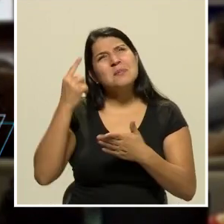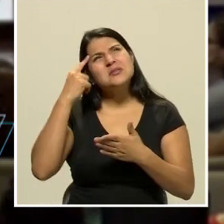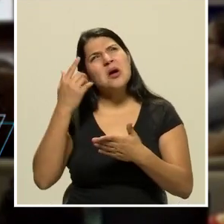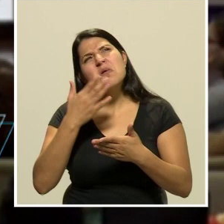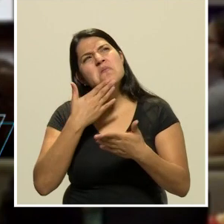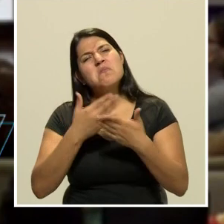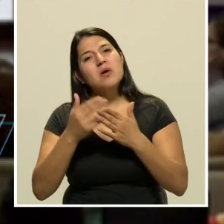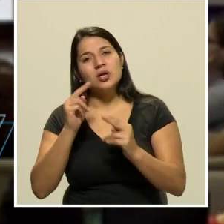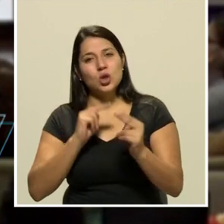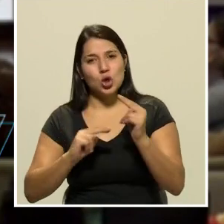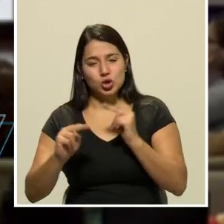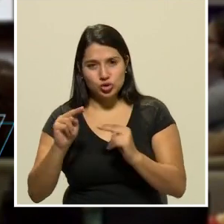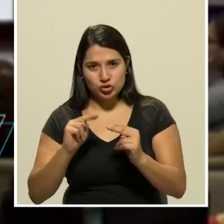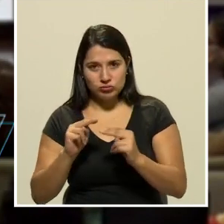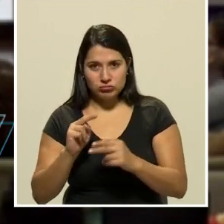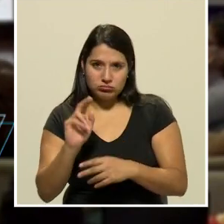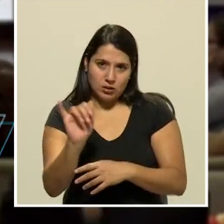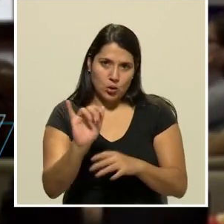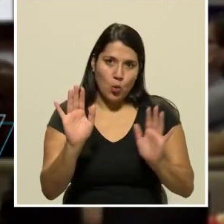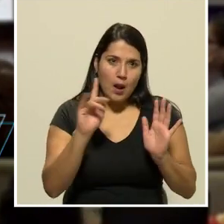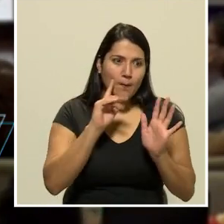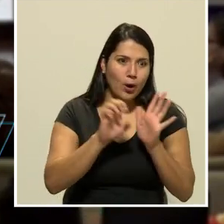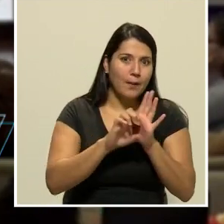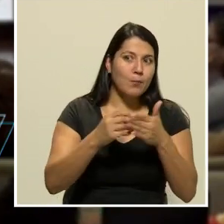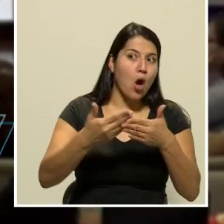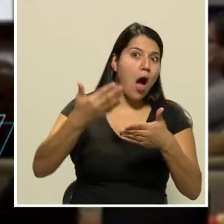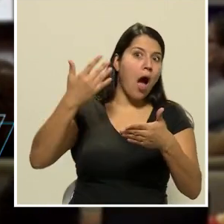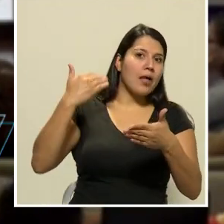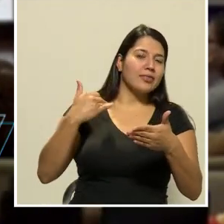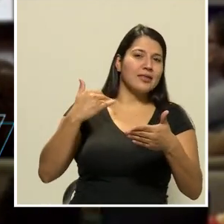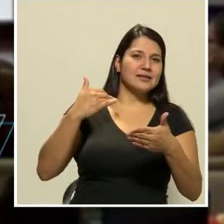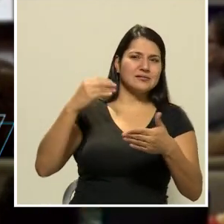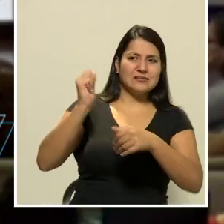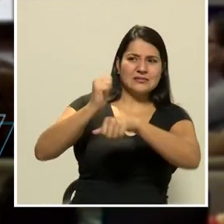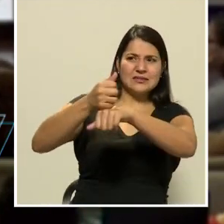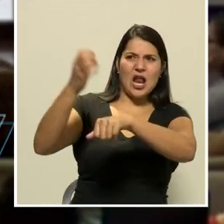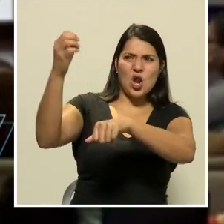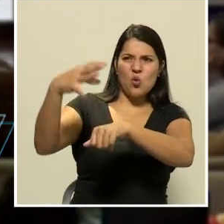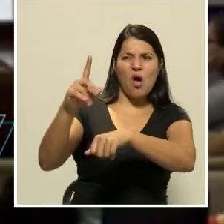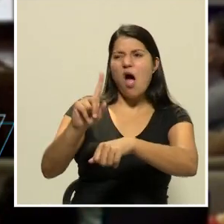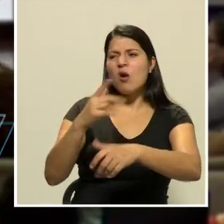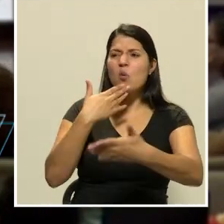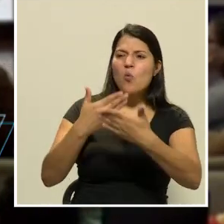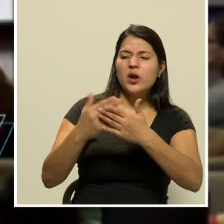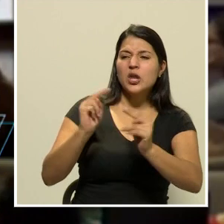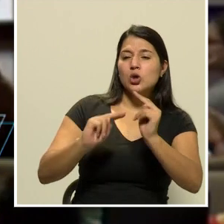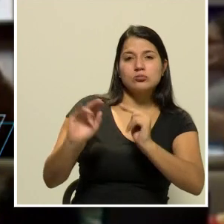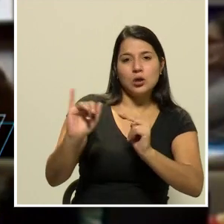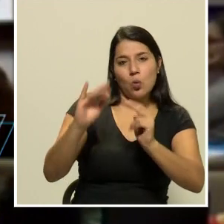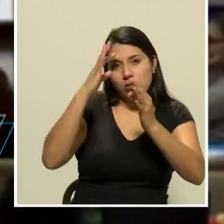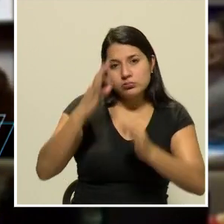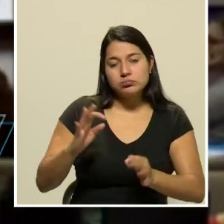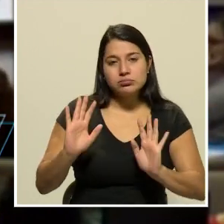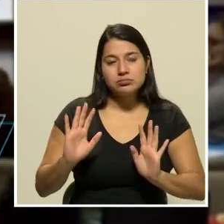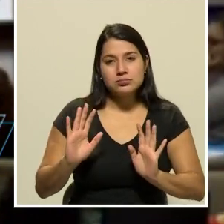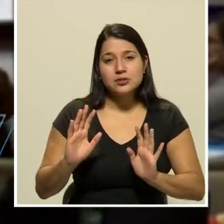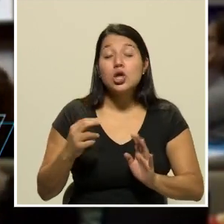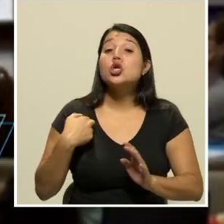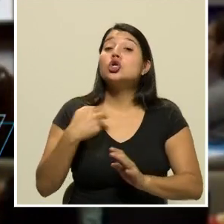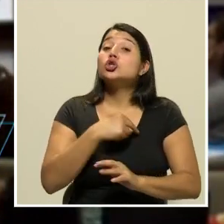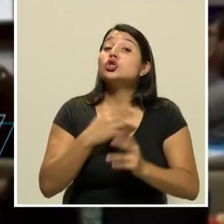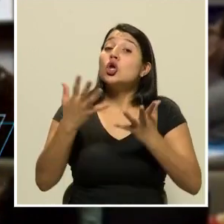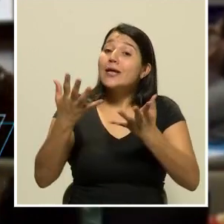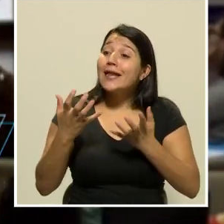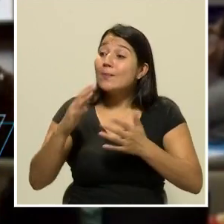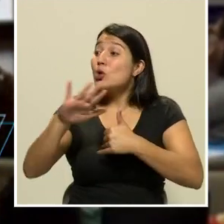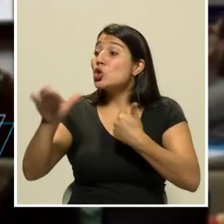Como tampoco fue en su momento llevar electricidad. Pero es una decisión país. Queremos a todos los ciudadanos conectados y